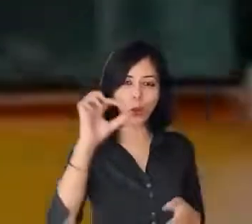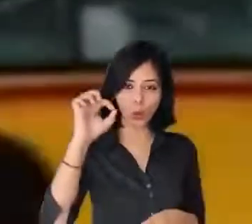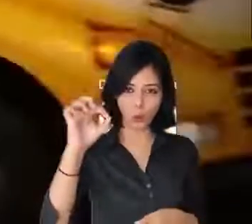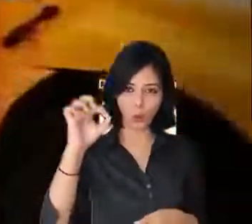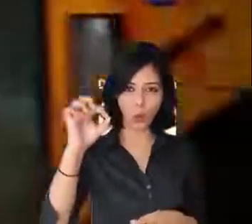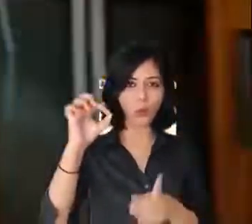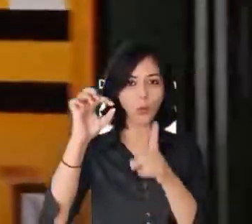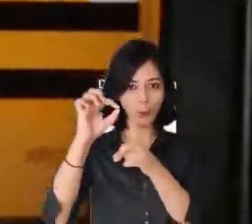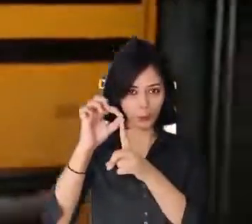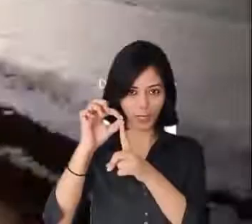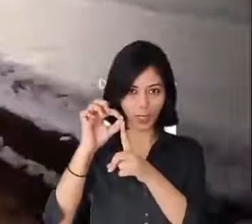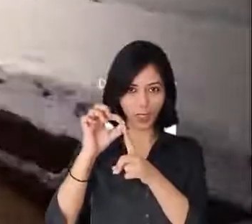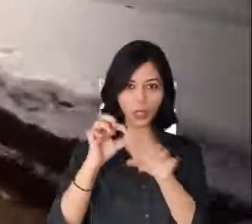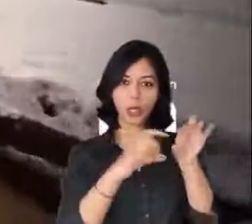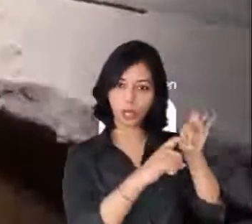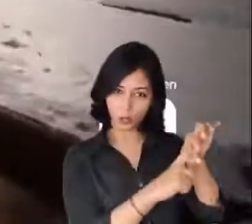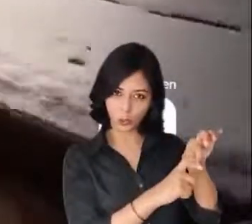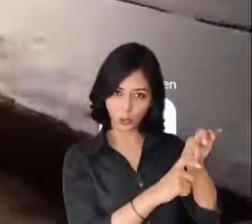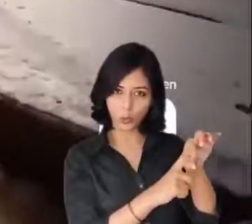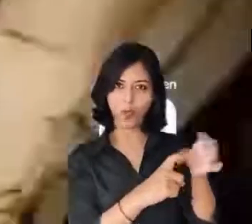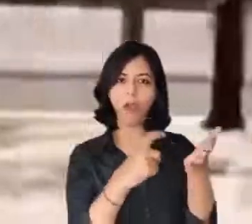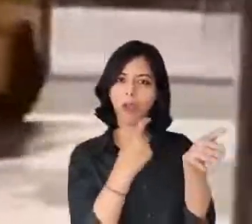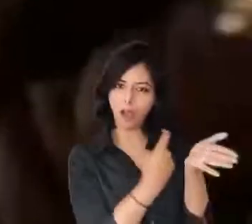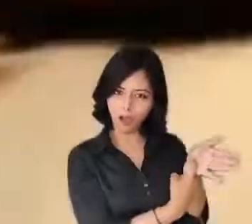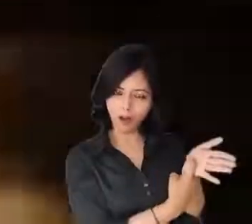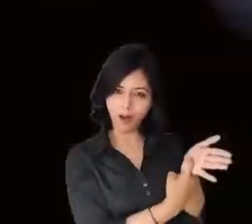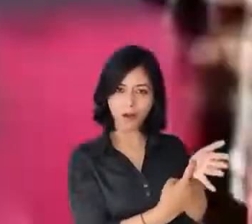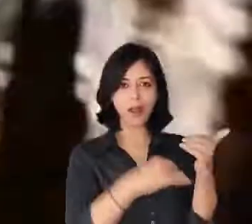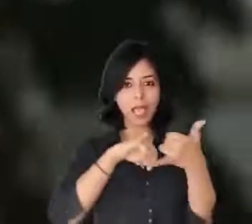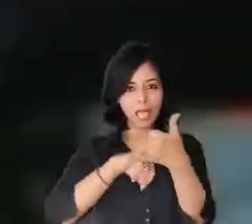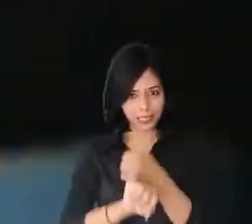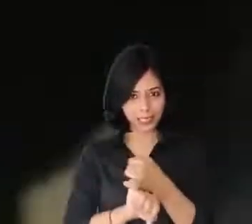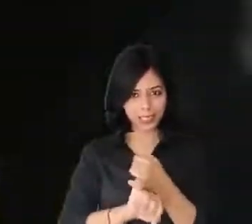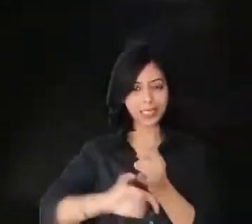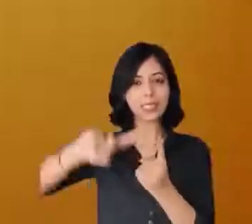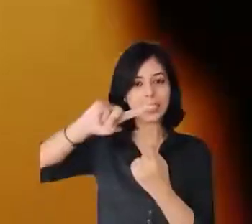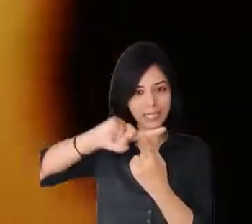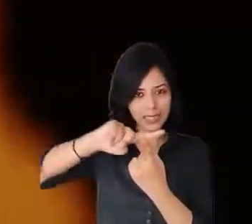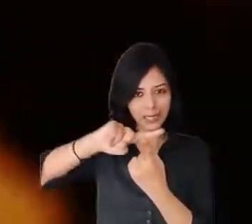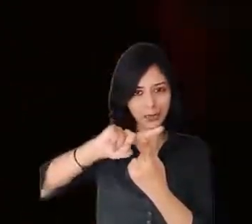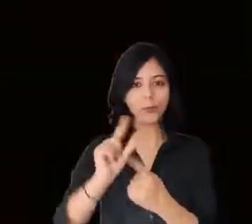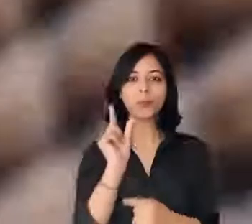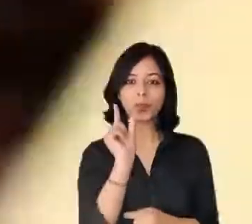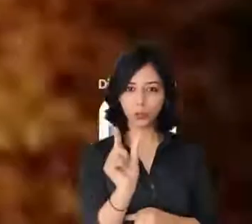La muerte de Robin, en realidad, había tenido lugar antes de las 4 de la tarde del día en que había desaparecido.